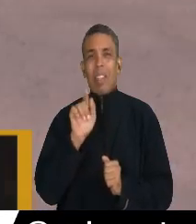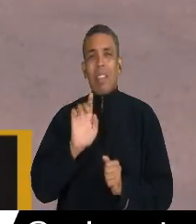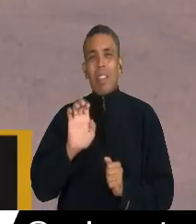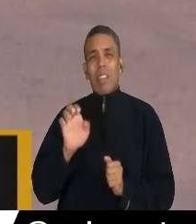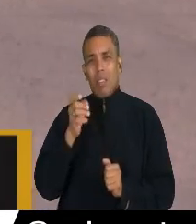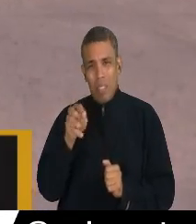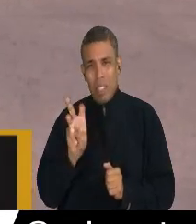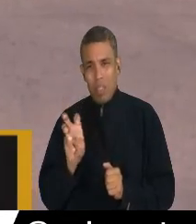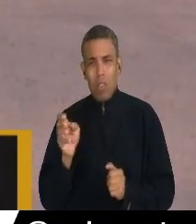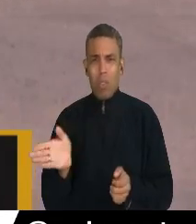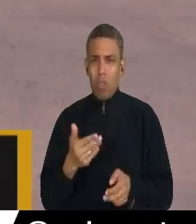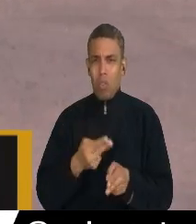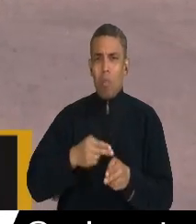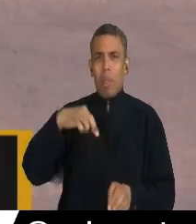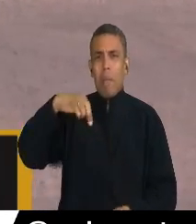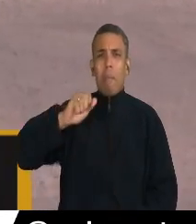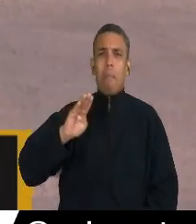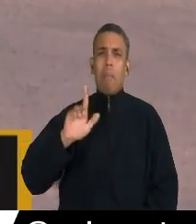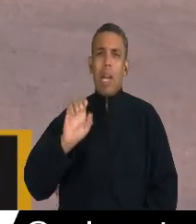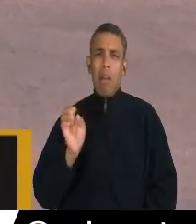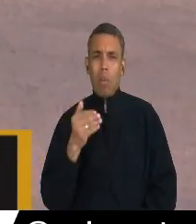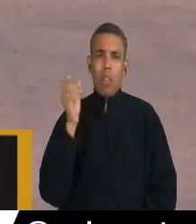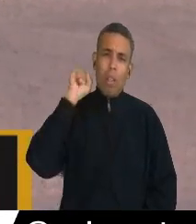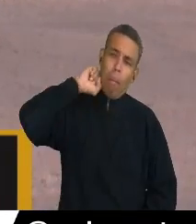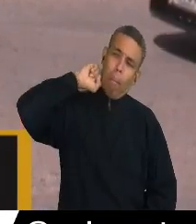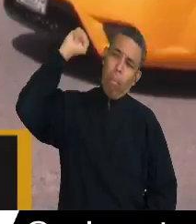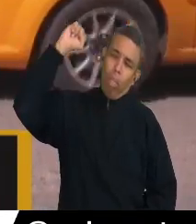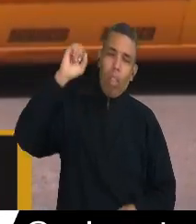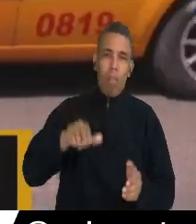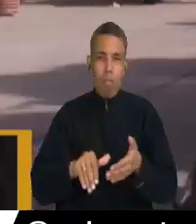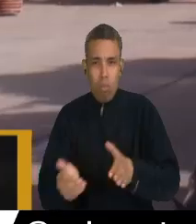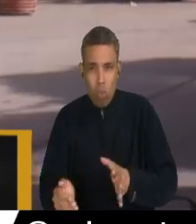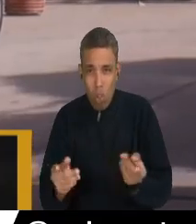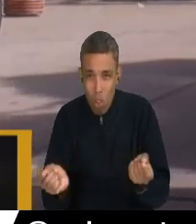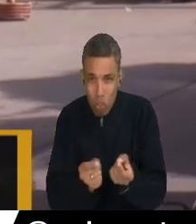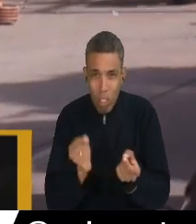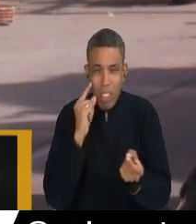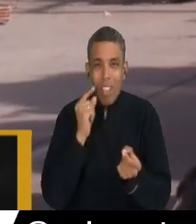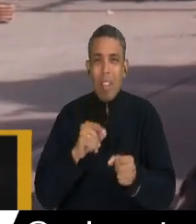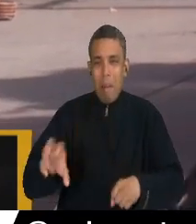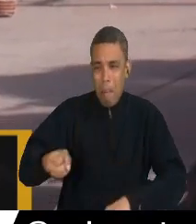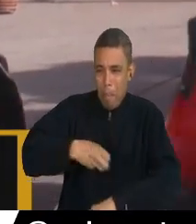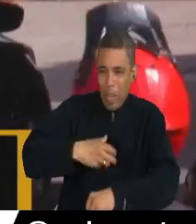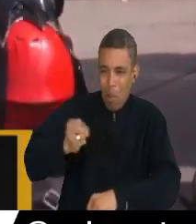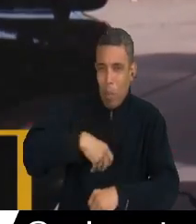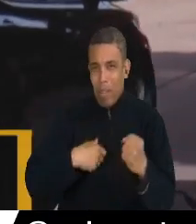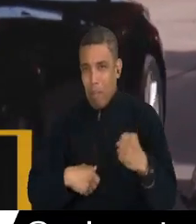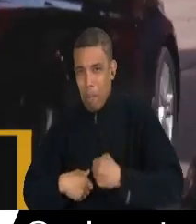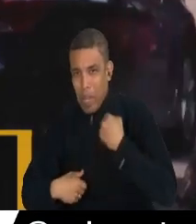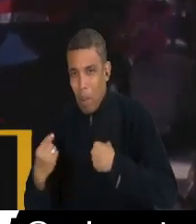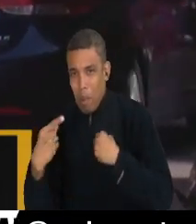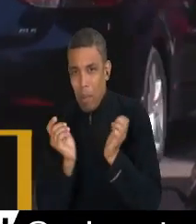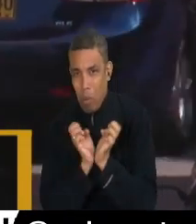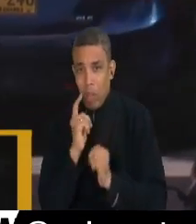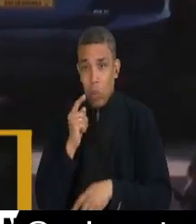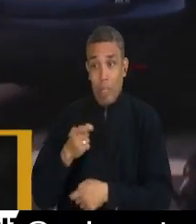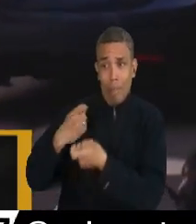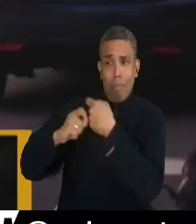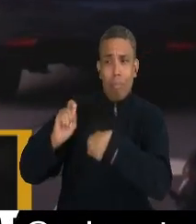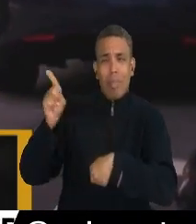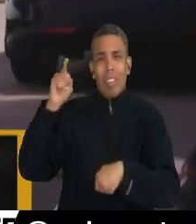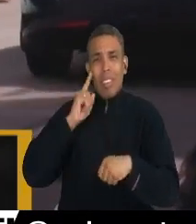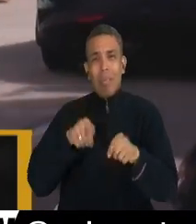57 años, se ahorcó en un establecimiento público aledaño a la Plaza Satélite. Ese hombre alcanzó a ser trasladado a la Clínica San José, donde